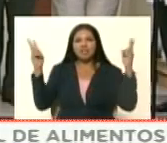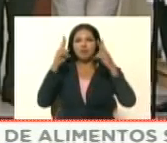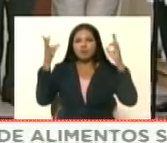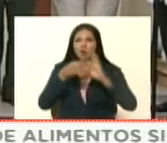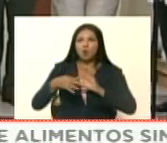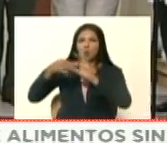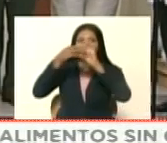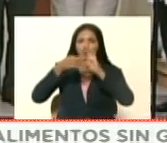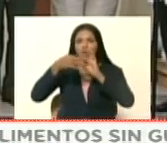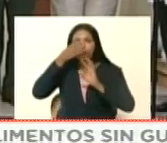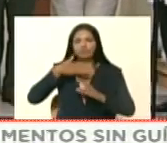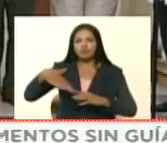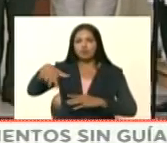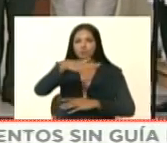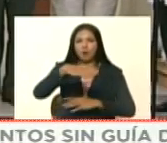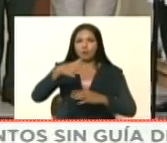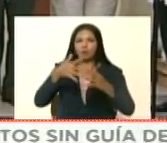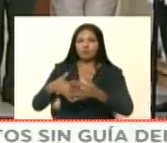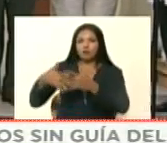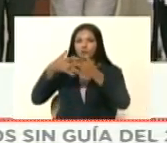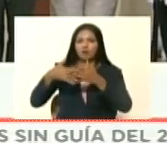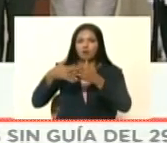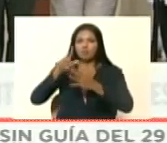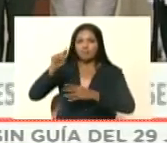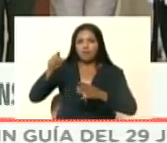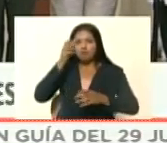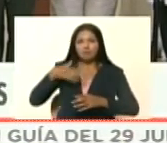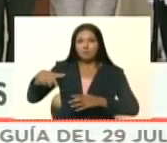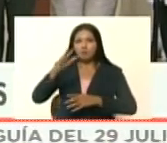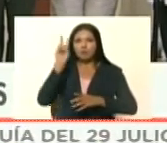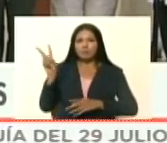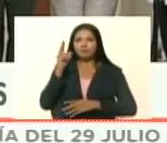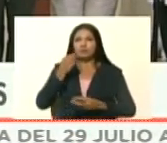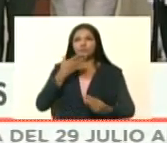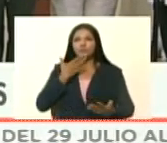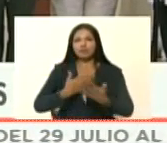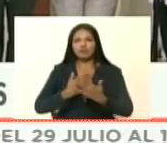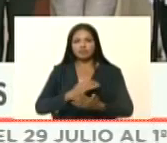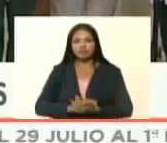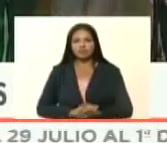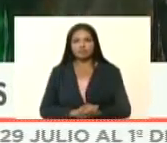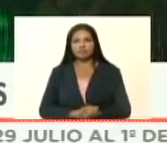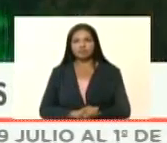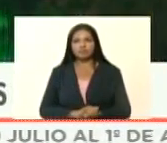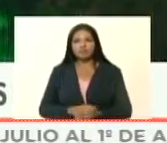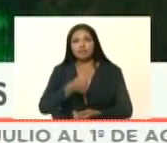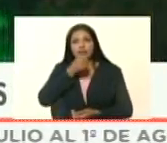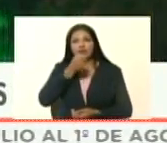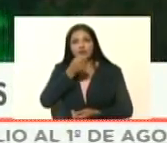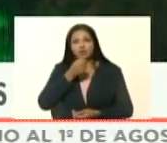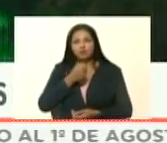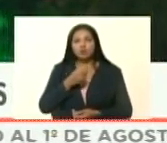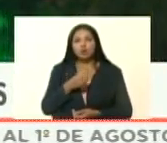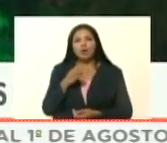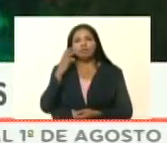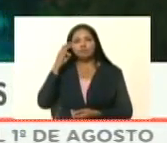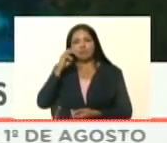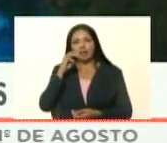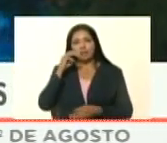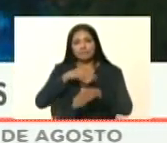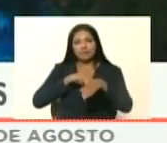unión del pueblo de los Estados Unidos y el pueblo de Venezuela. Muchas gracias. Eran las declaraciones del ministro del Poder Popular